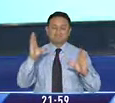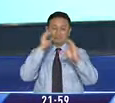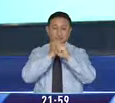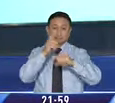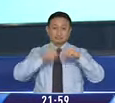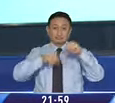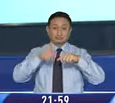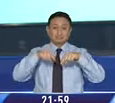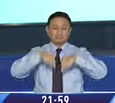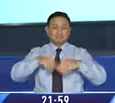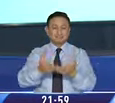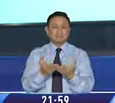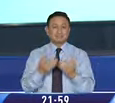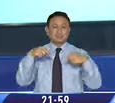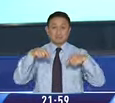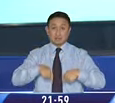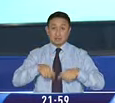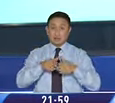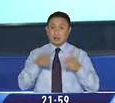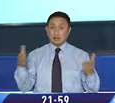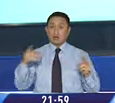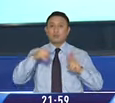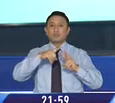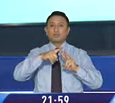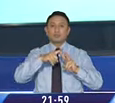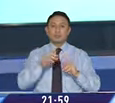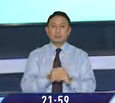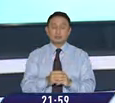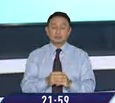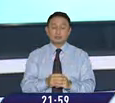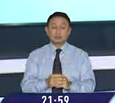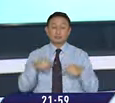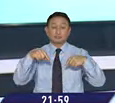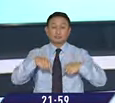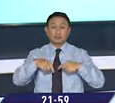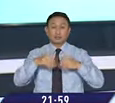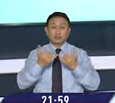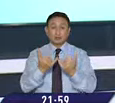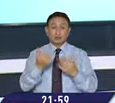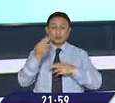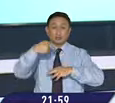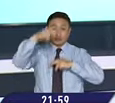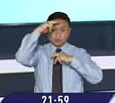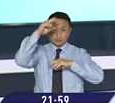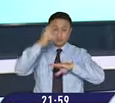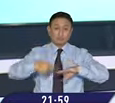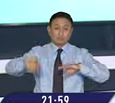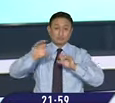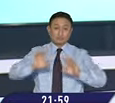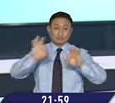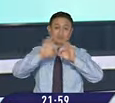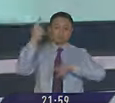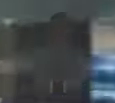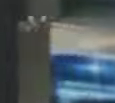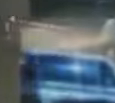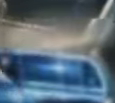buenas noches, amigos. Bienvenidos a la emisión estelar del Comercio TV. Aquí, lo más destacado del día.